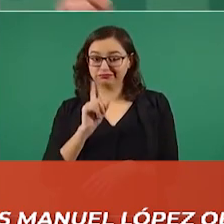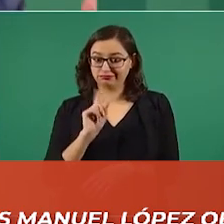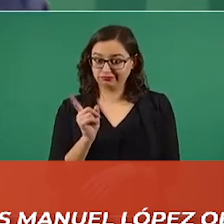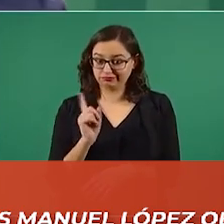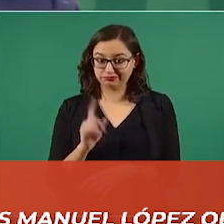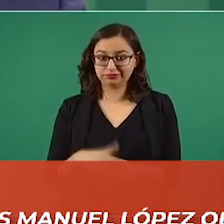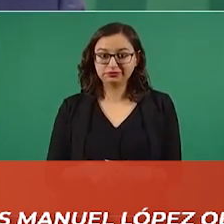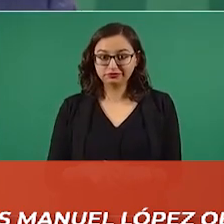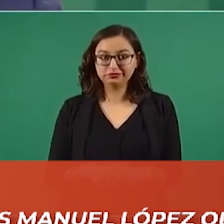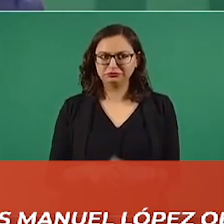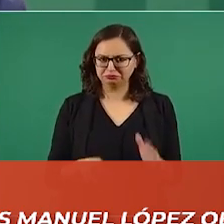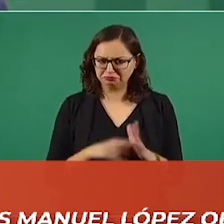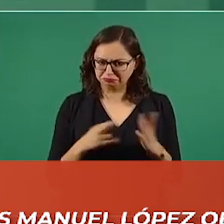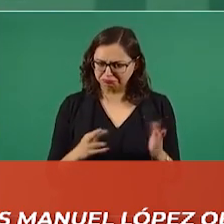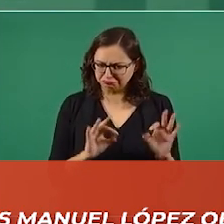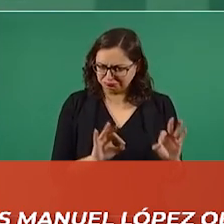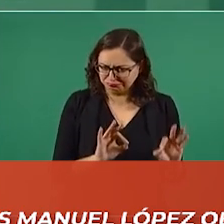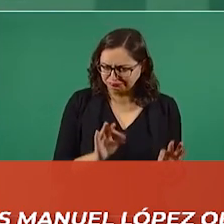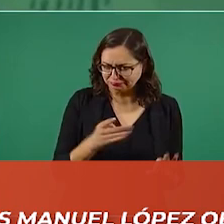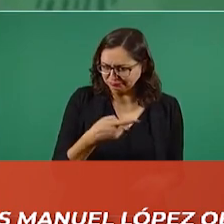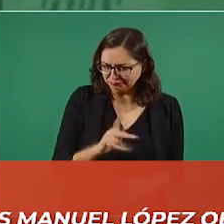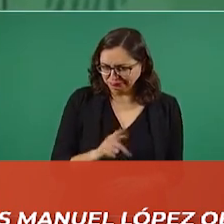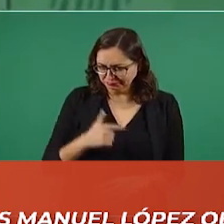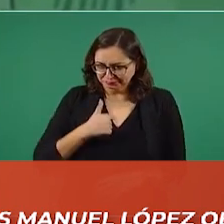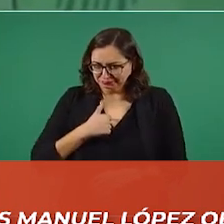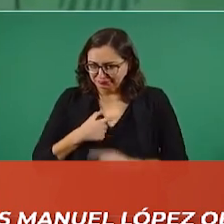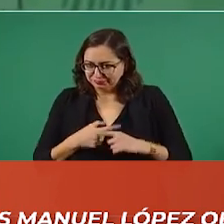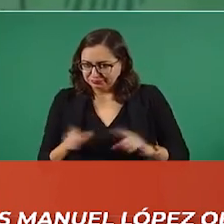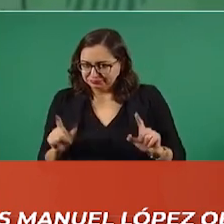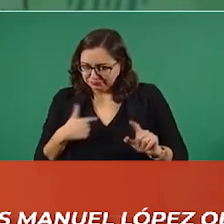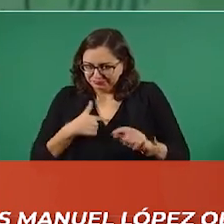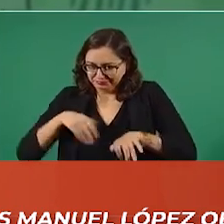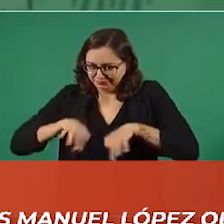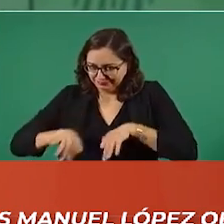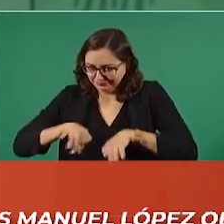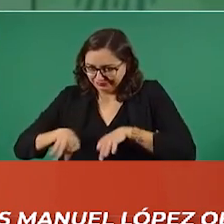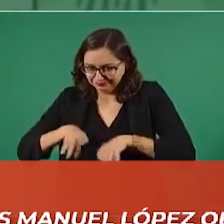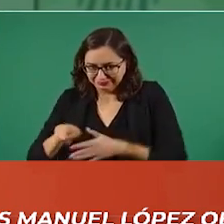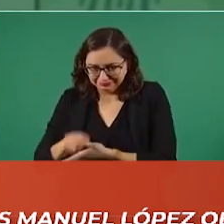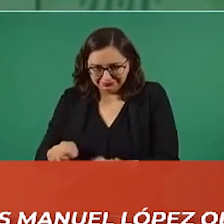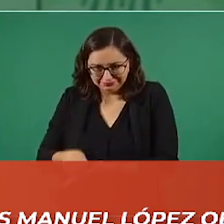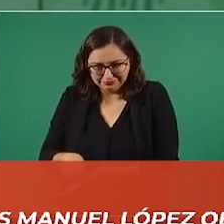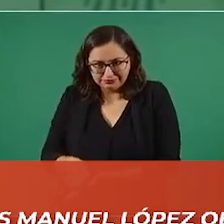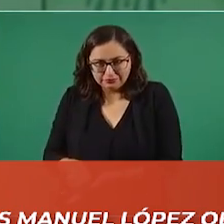que son buenas las revistas de los aviones. Pero entonces me acuerdo,